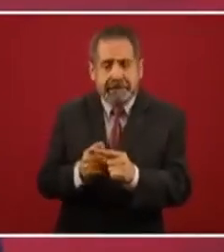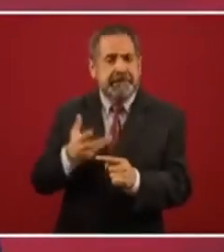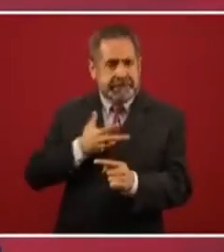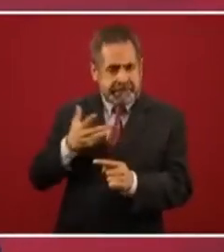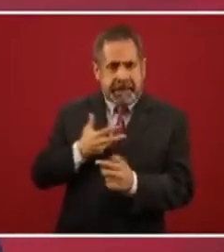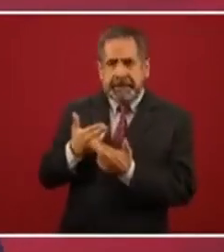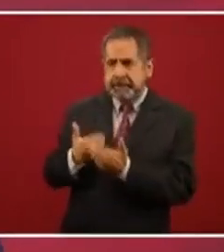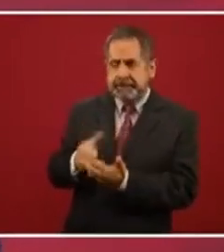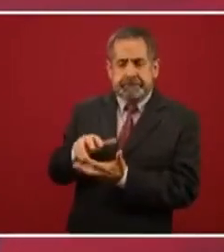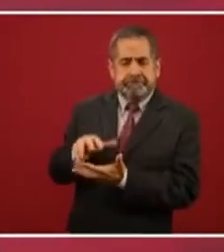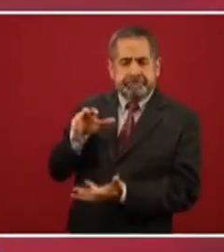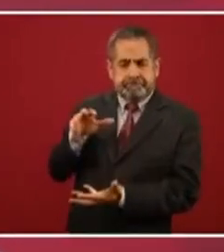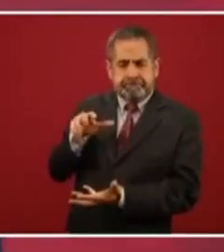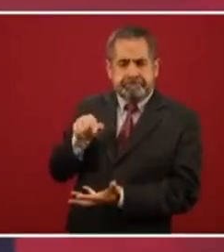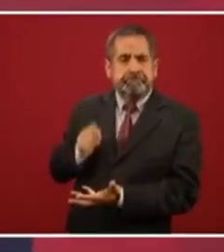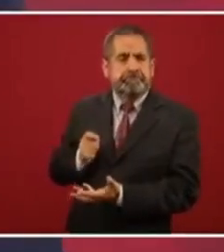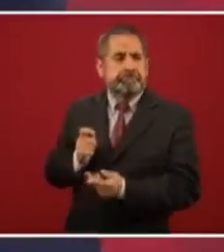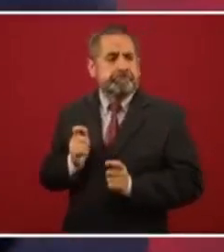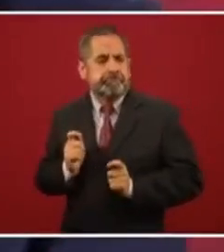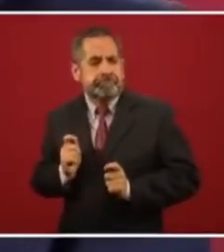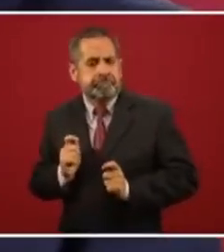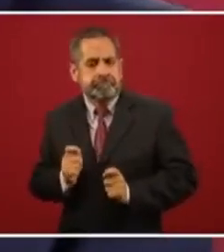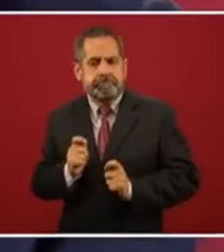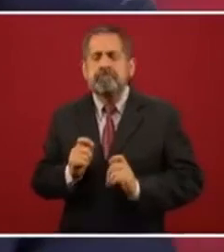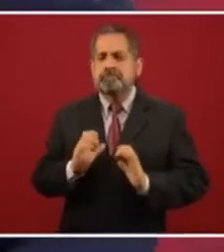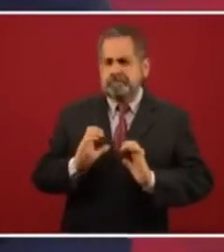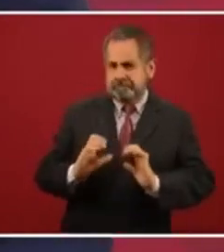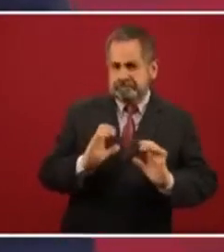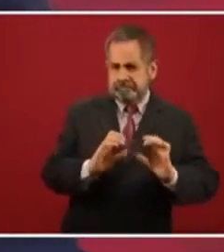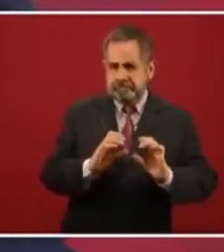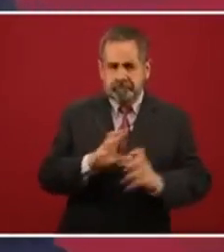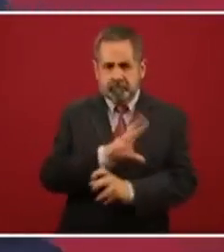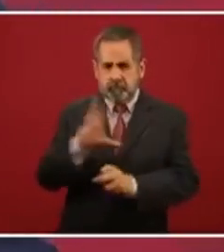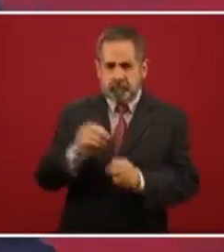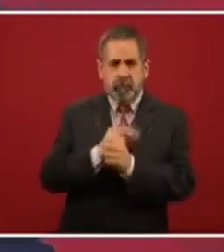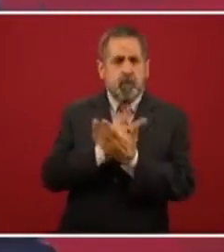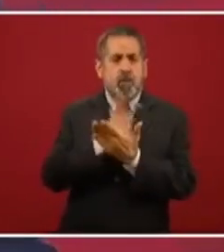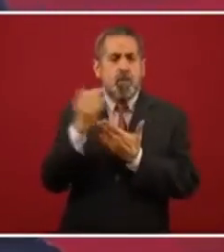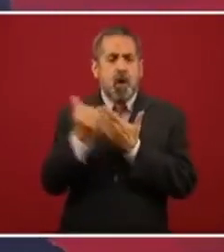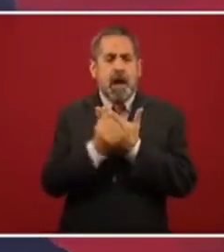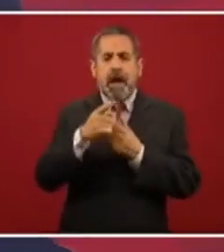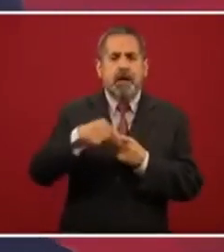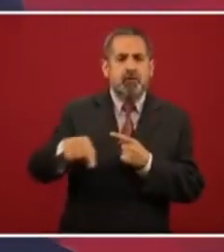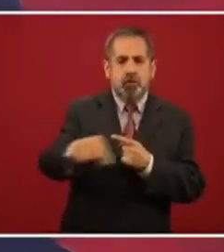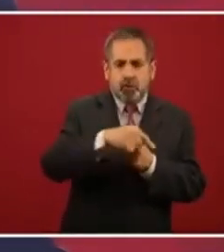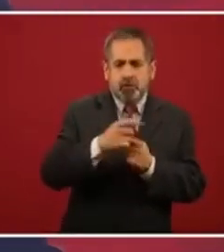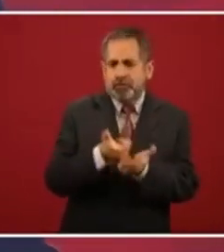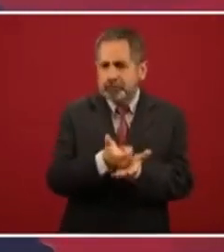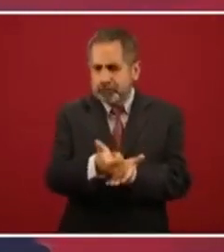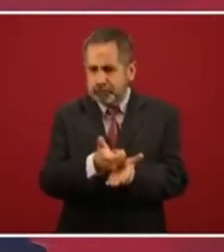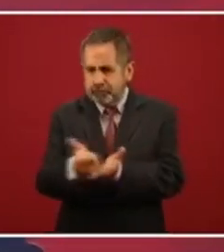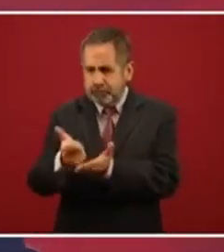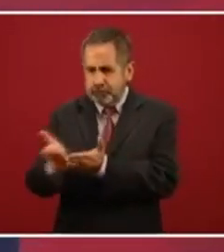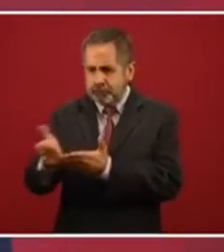Esto nos permite mantener todos los programas de bienestar,